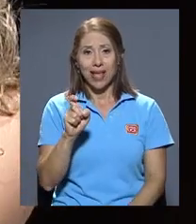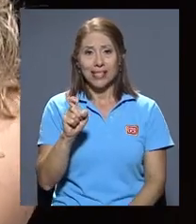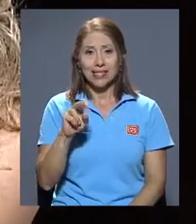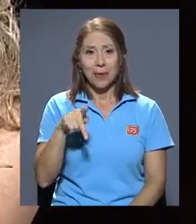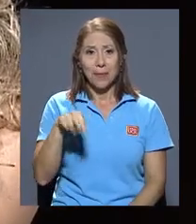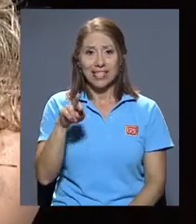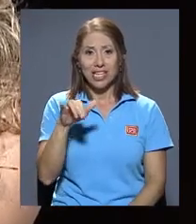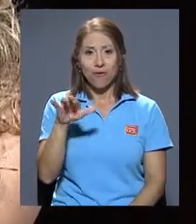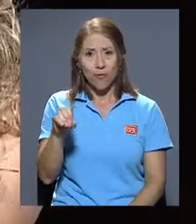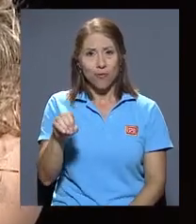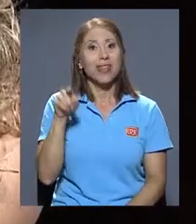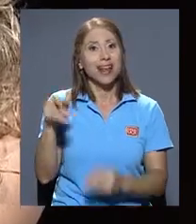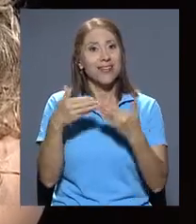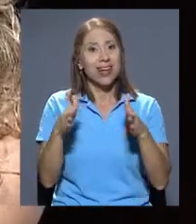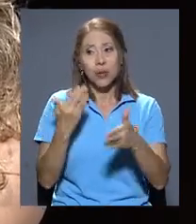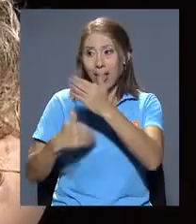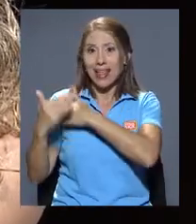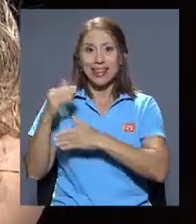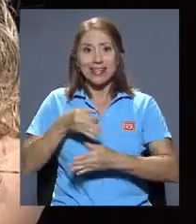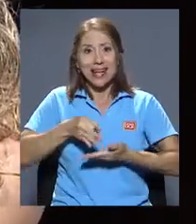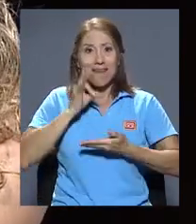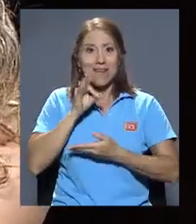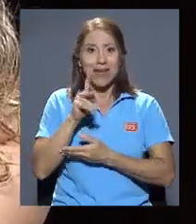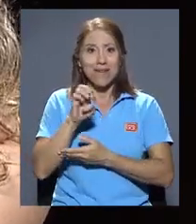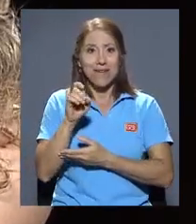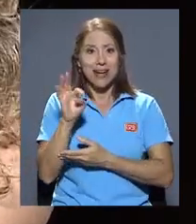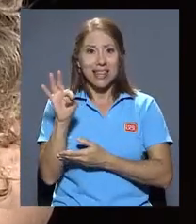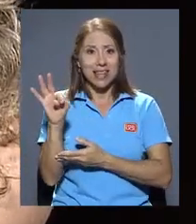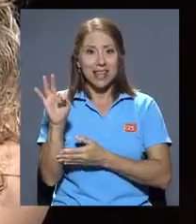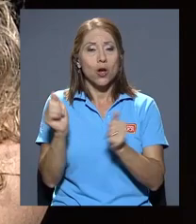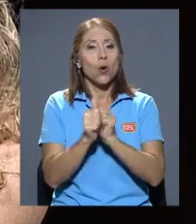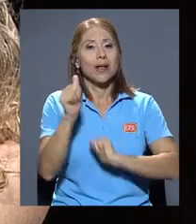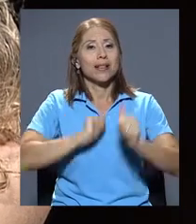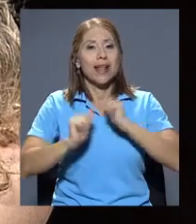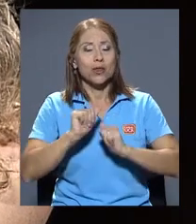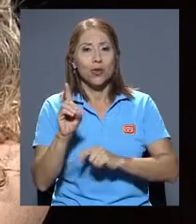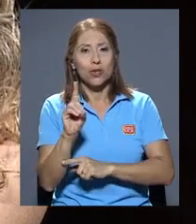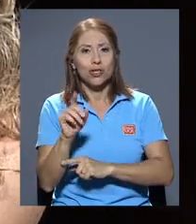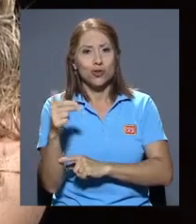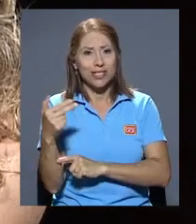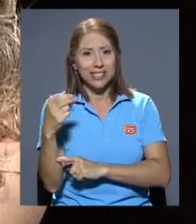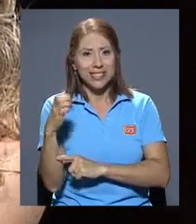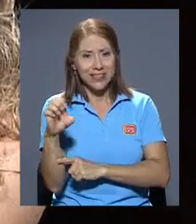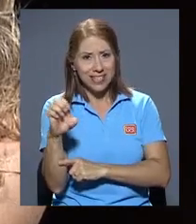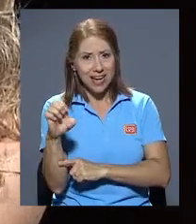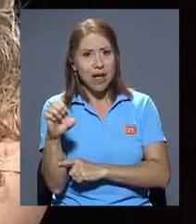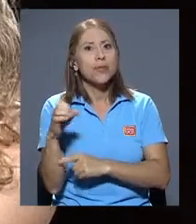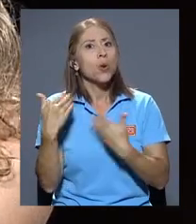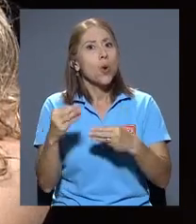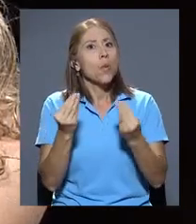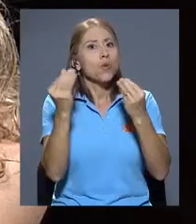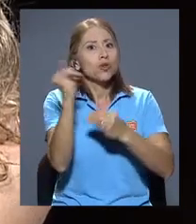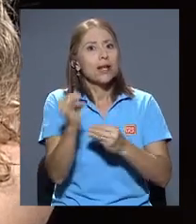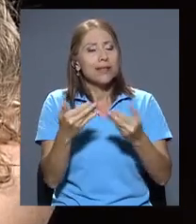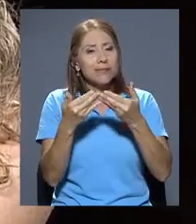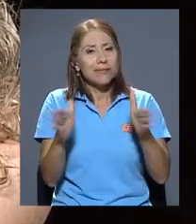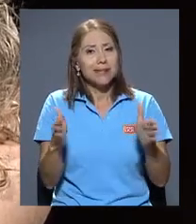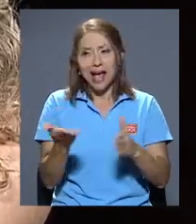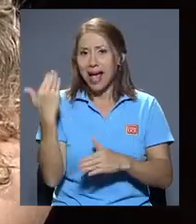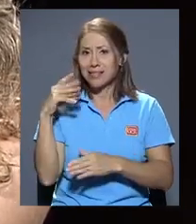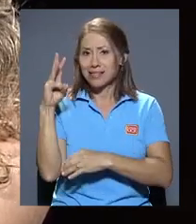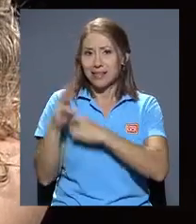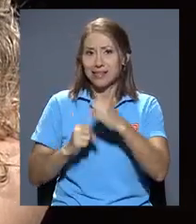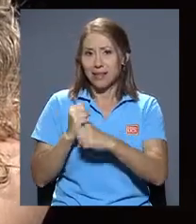Café Brit, con el Teatro Dionisio Echeverría le abrió las puertas a muchísimos artistas, y ahora desde hace 6 años con el Teatro